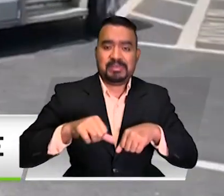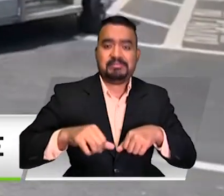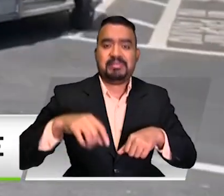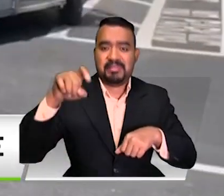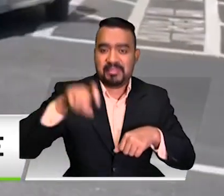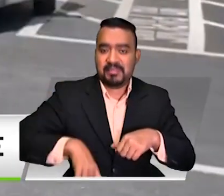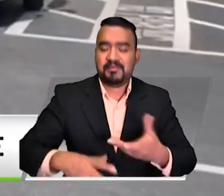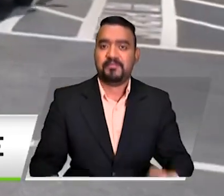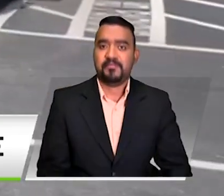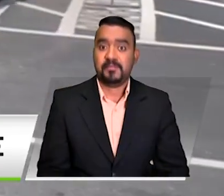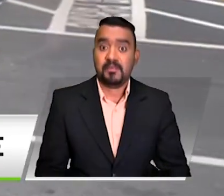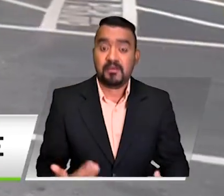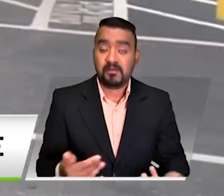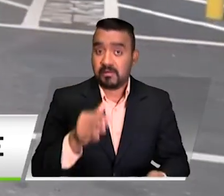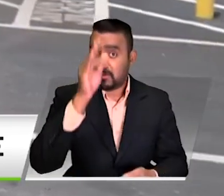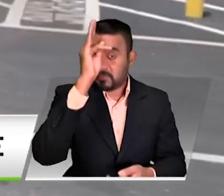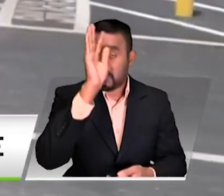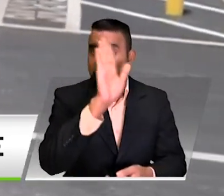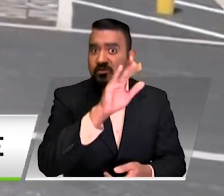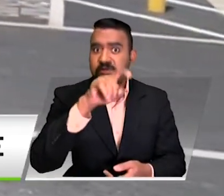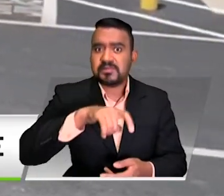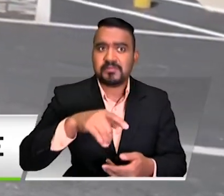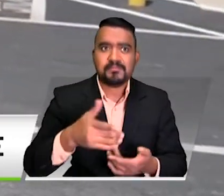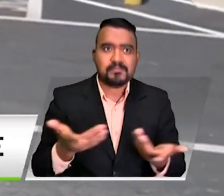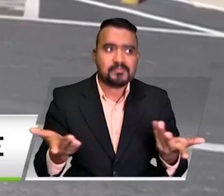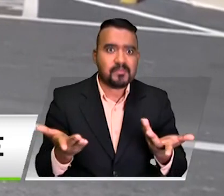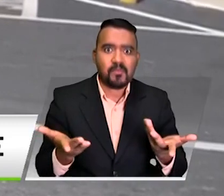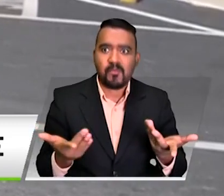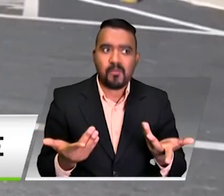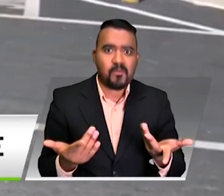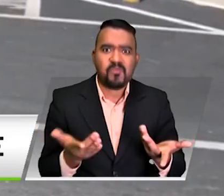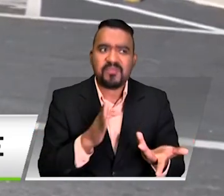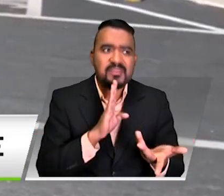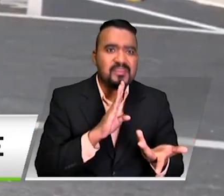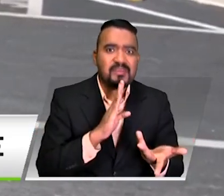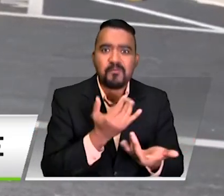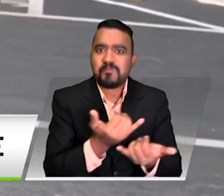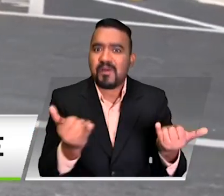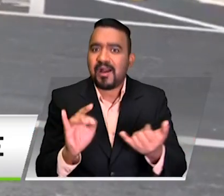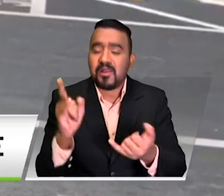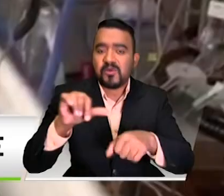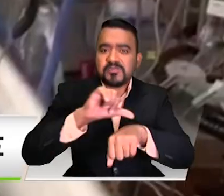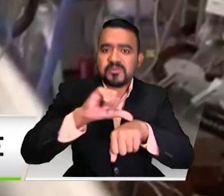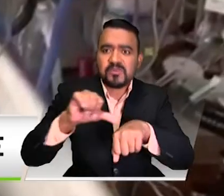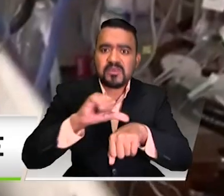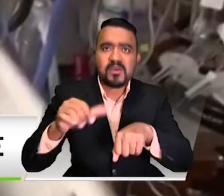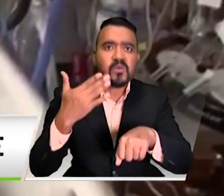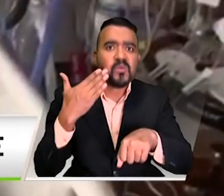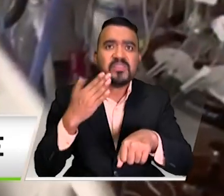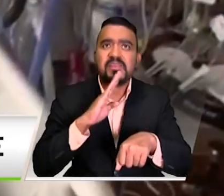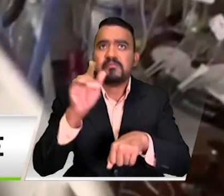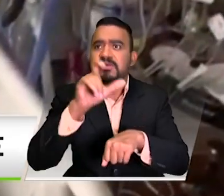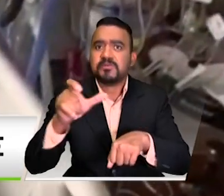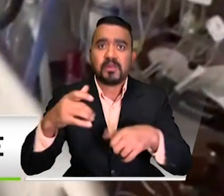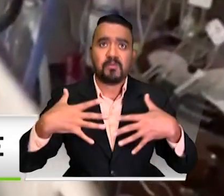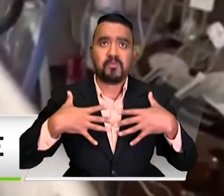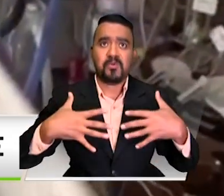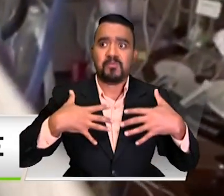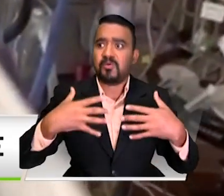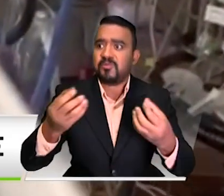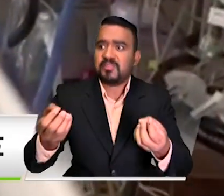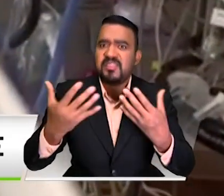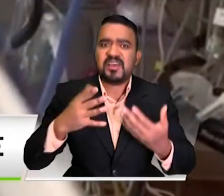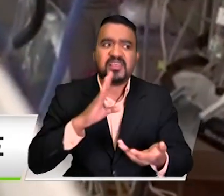juan felipe es la principal fuente de ingresos para su familia no se conoce cuándo será la operación no hay donante lo que sí se sabe